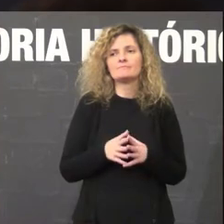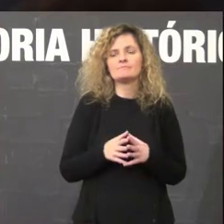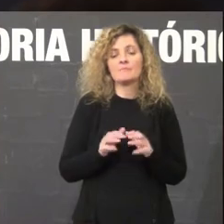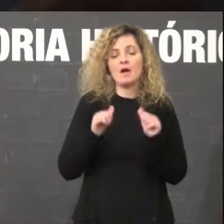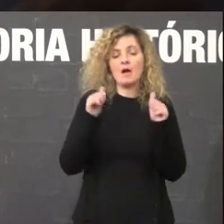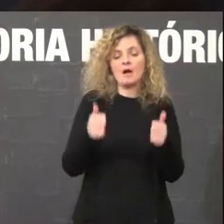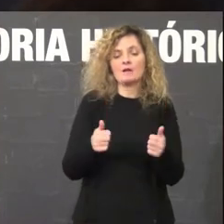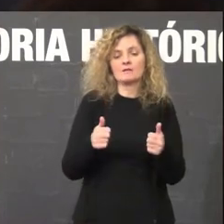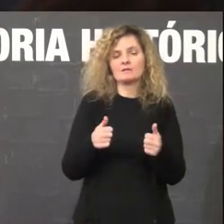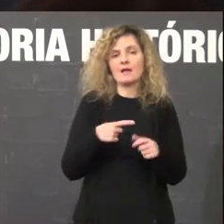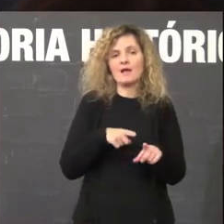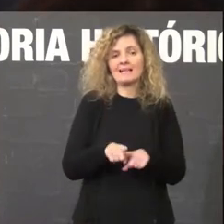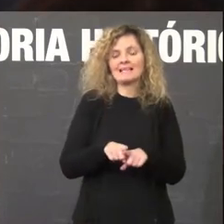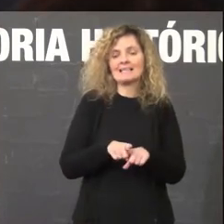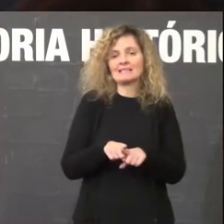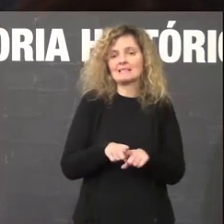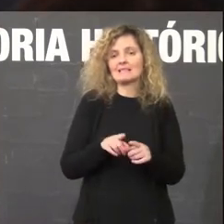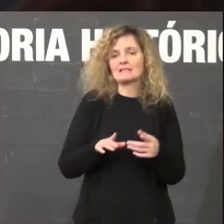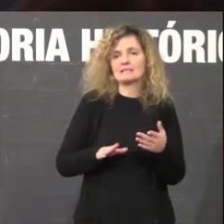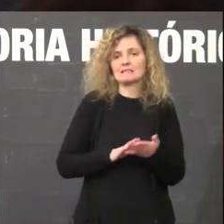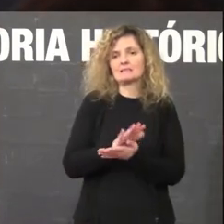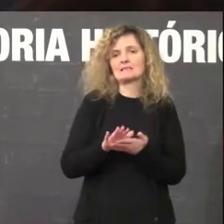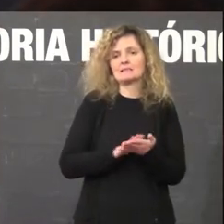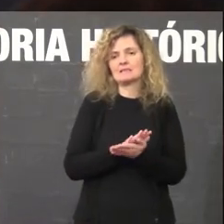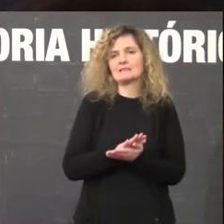empezo a facer unha crítica